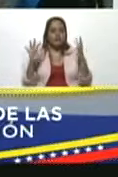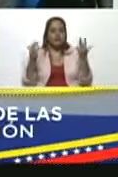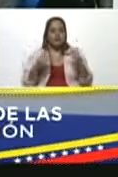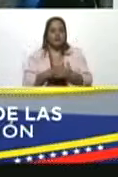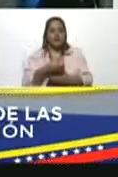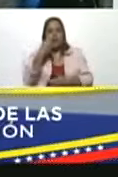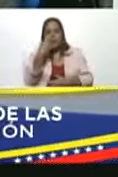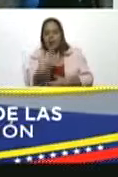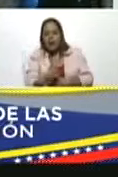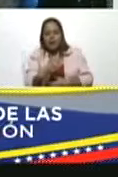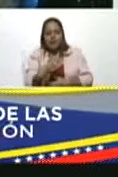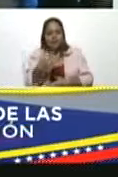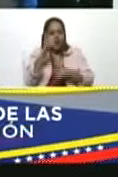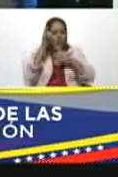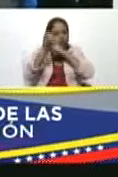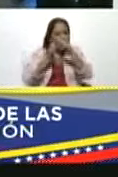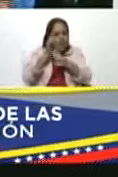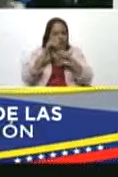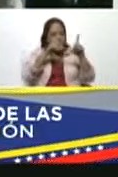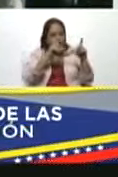Hermosas imágenes.